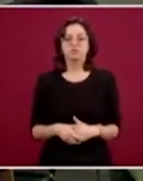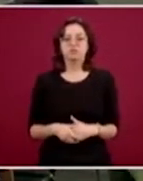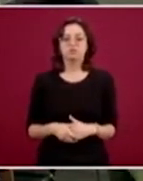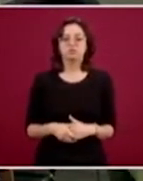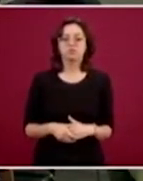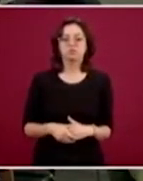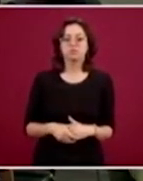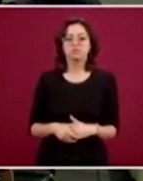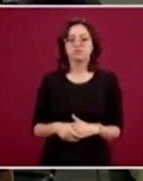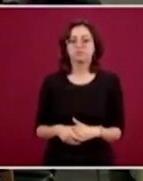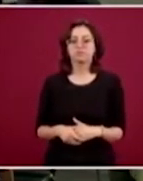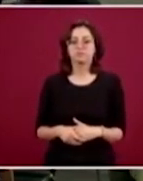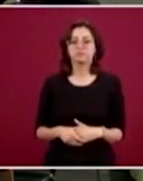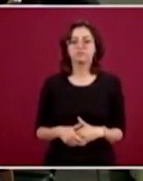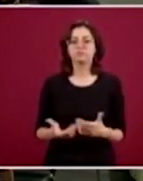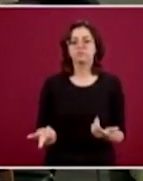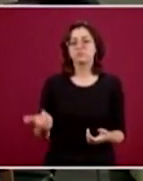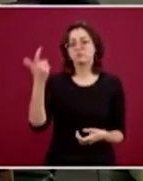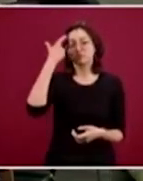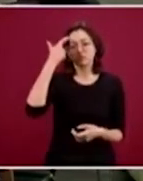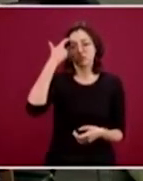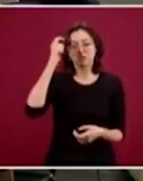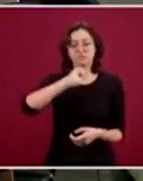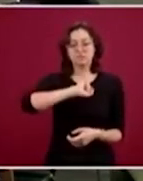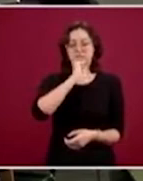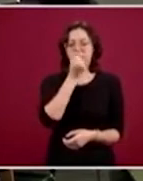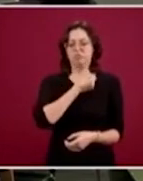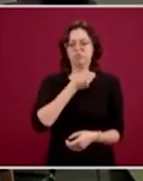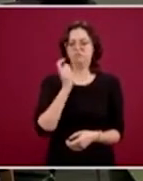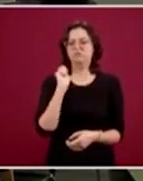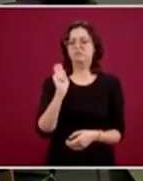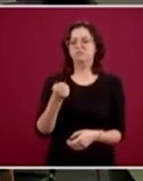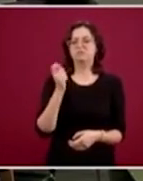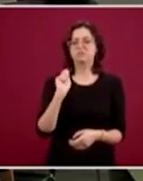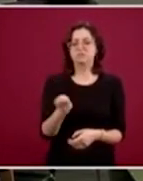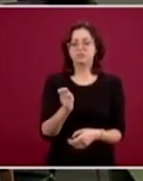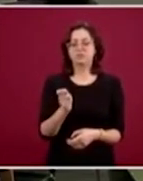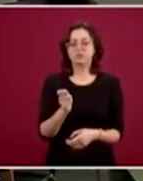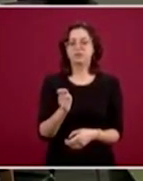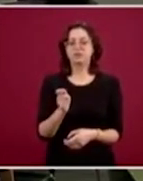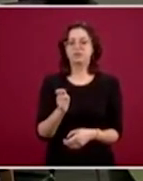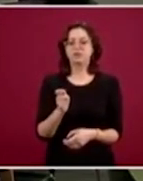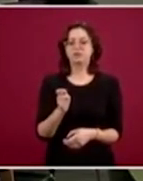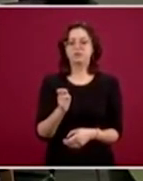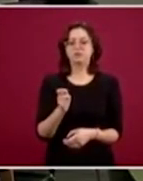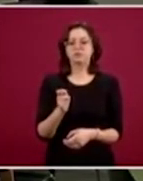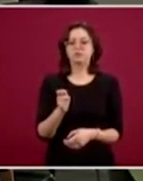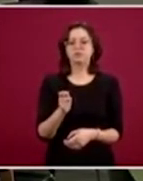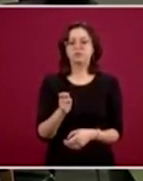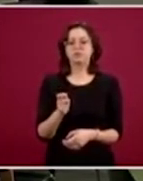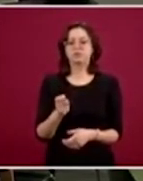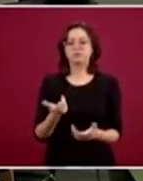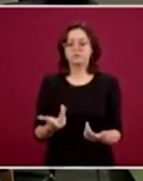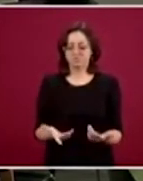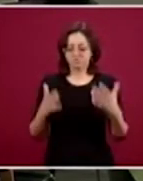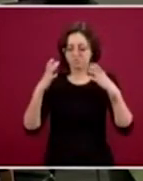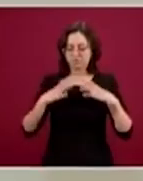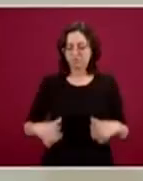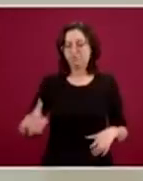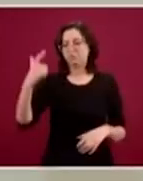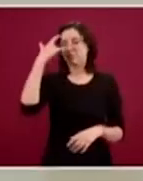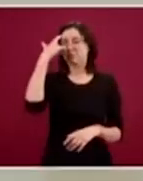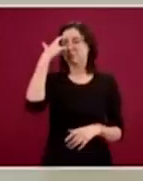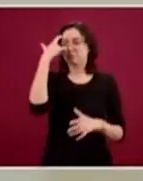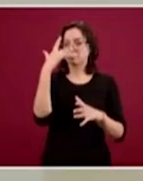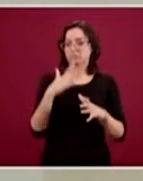La salud mental es definida por el estado de bienestar físico, mental